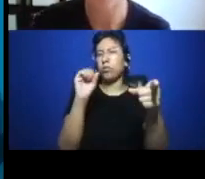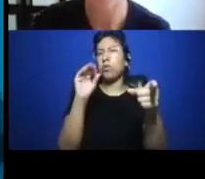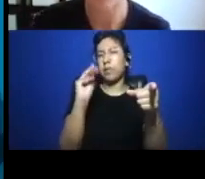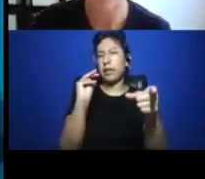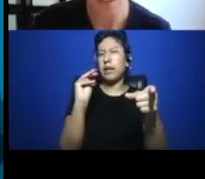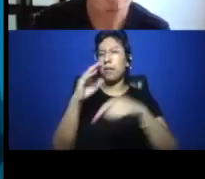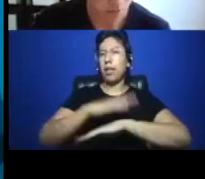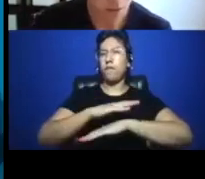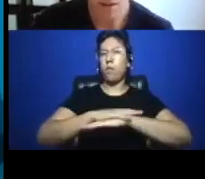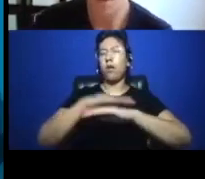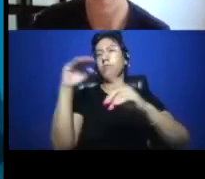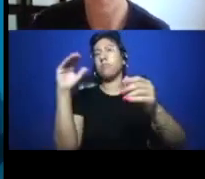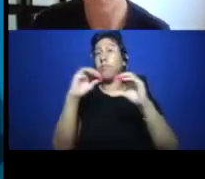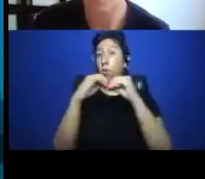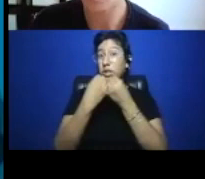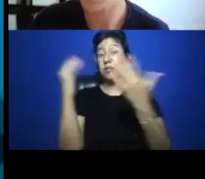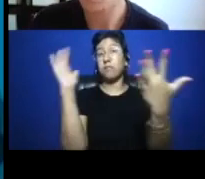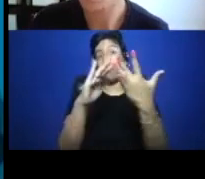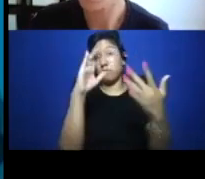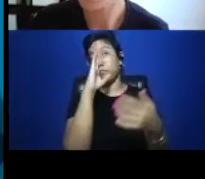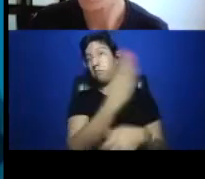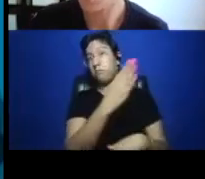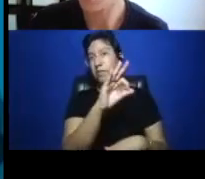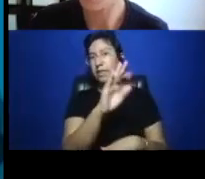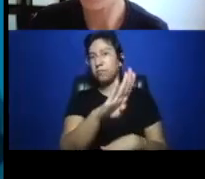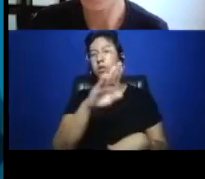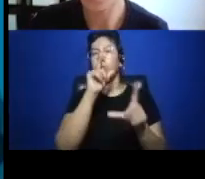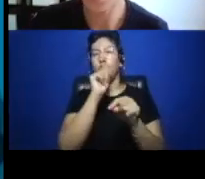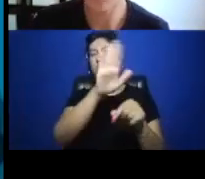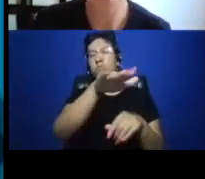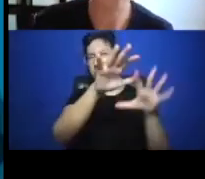algunas plataformas de redes sociales y para bajar el contenido.